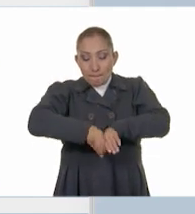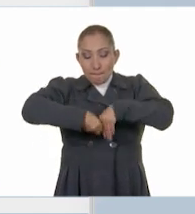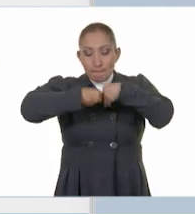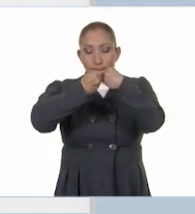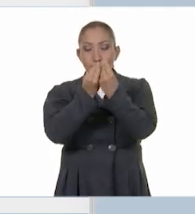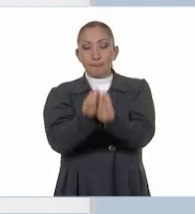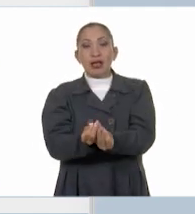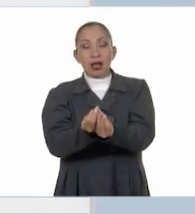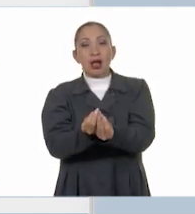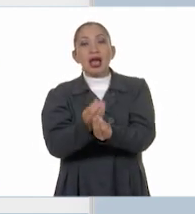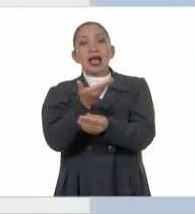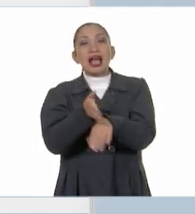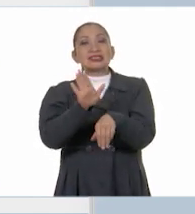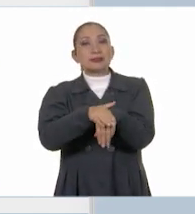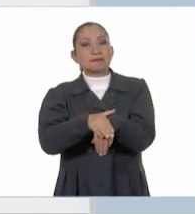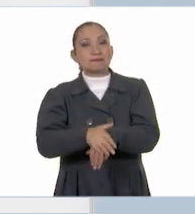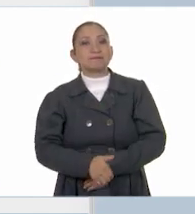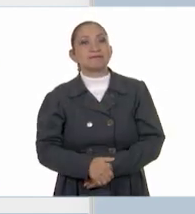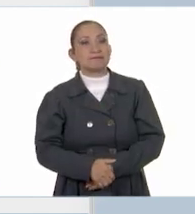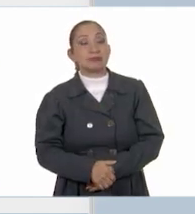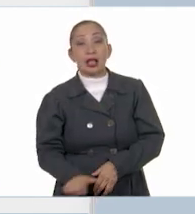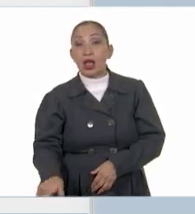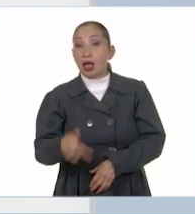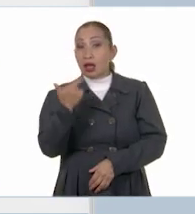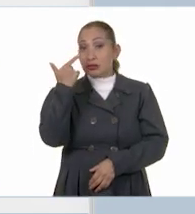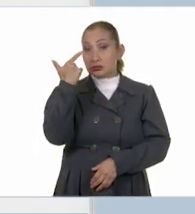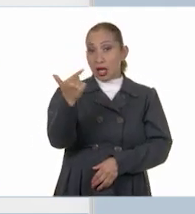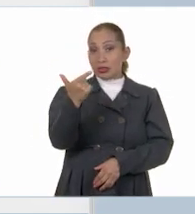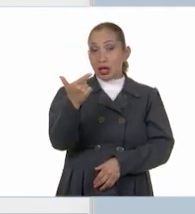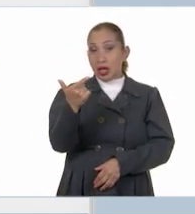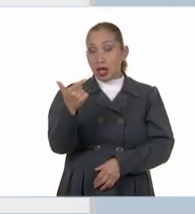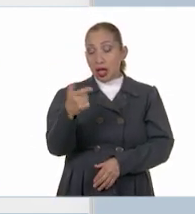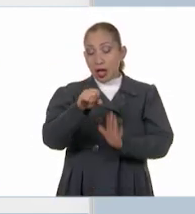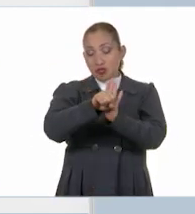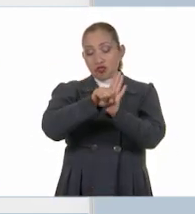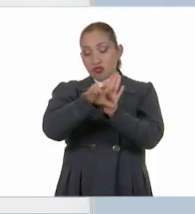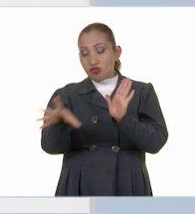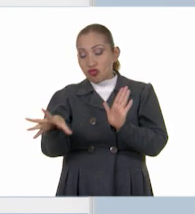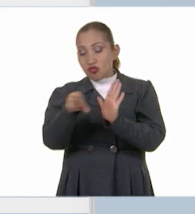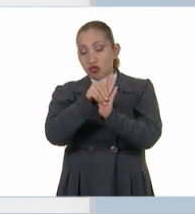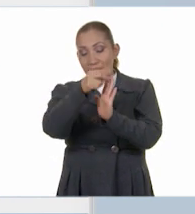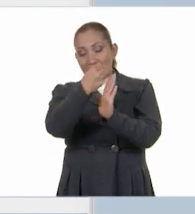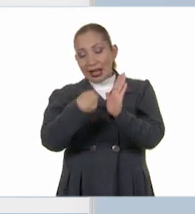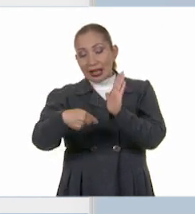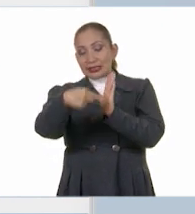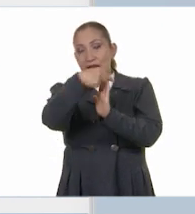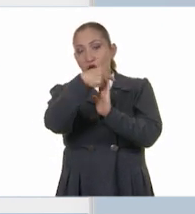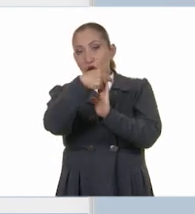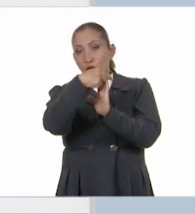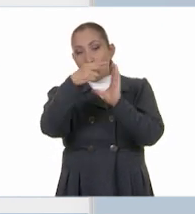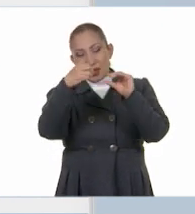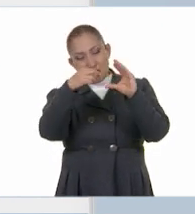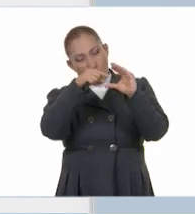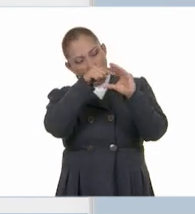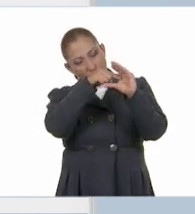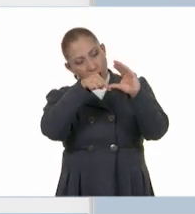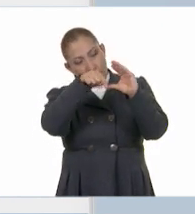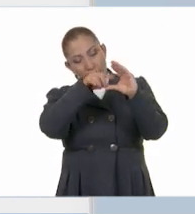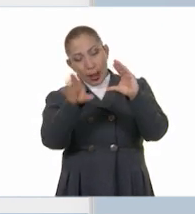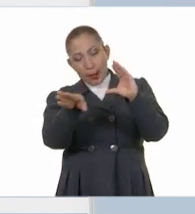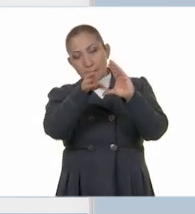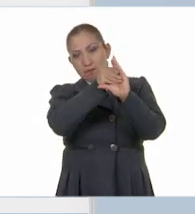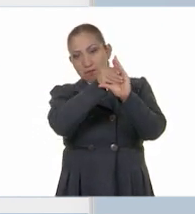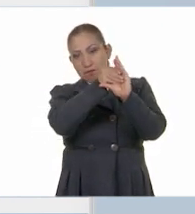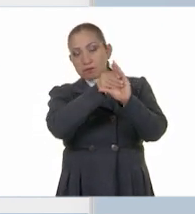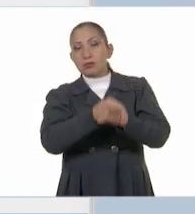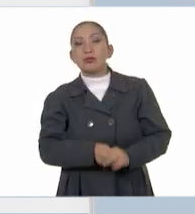calcetín. El 7, pegar el otro círculo en el hueco. ¡Excelente!